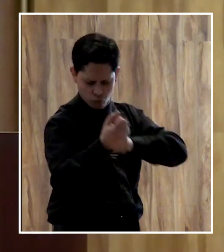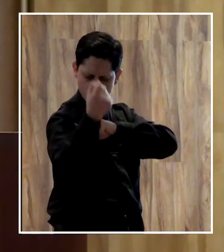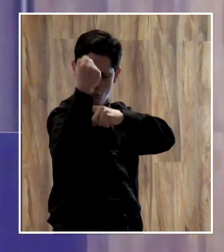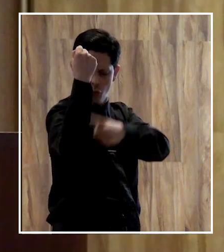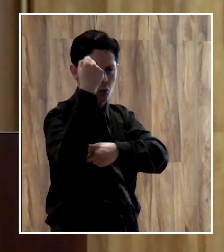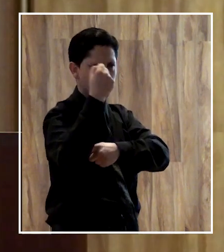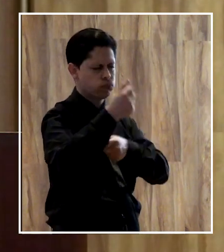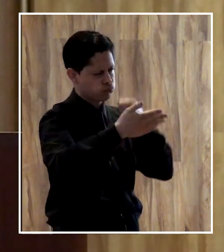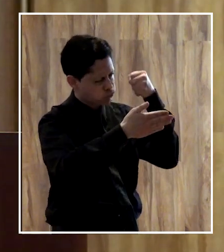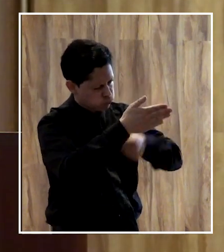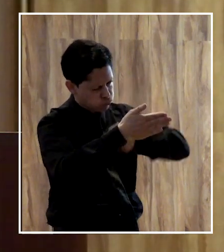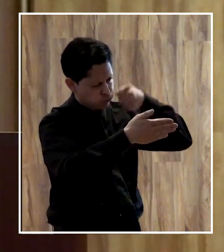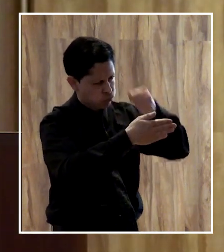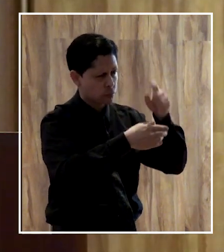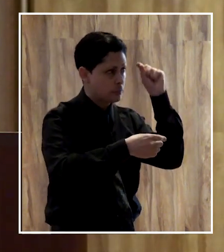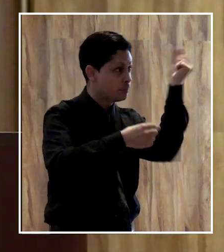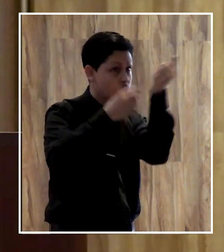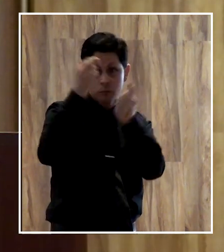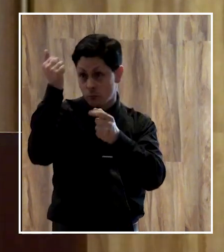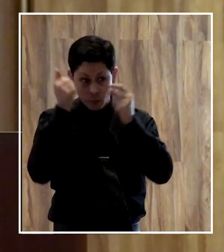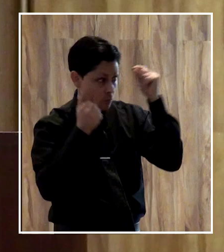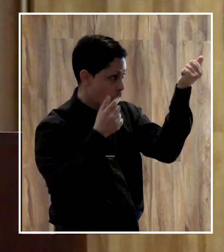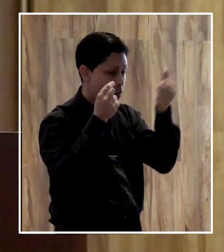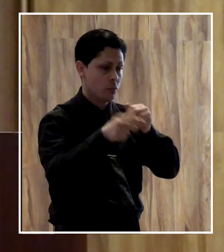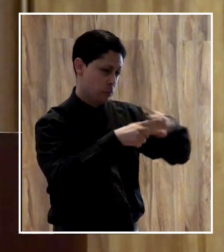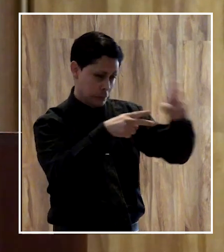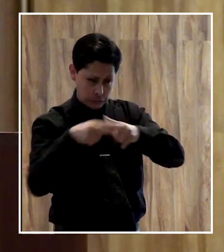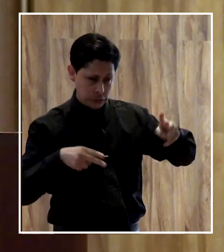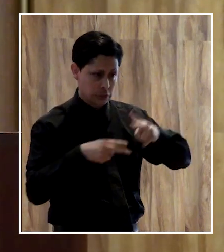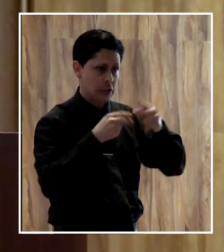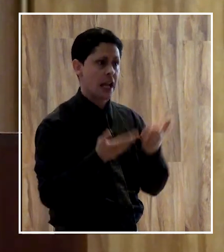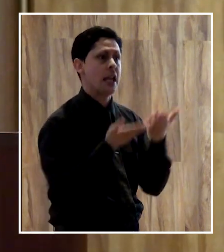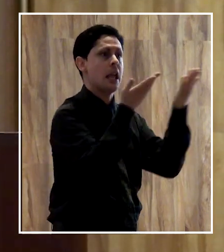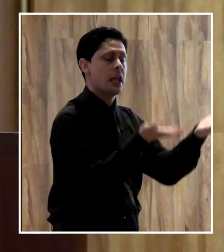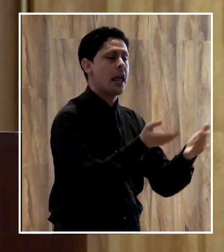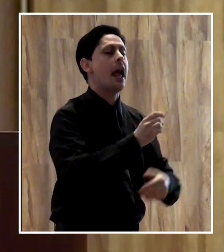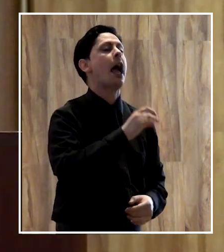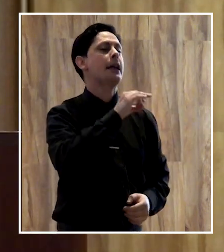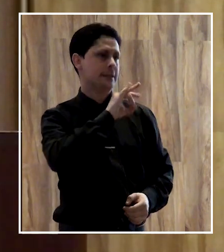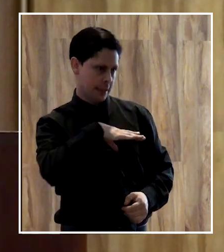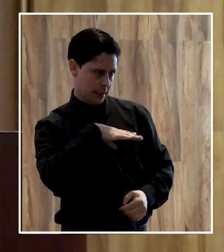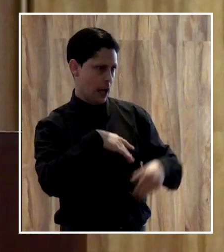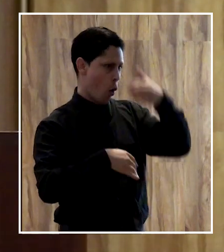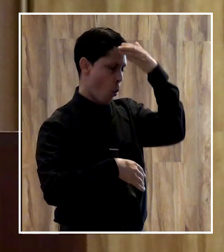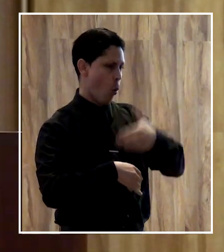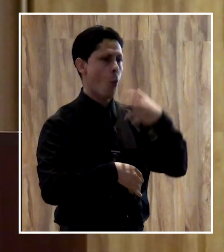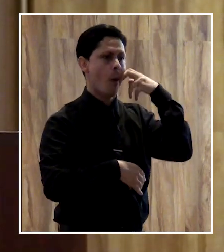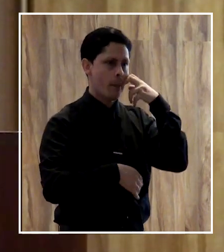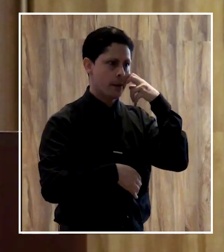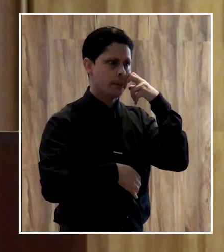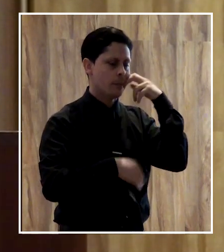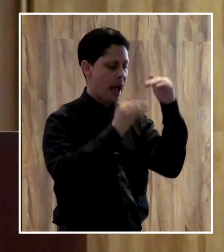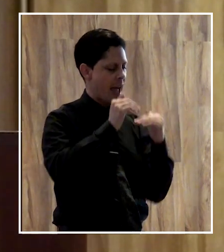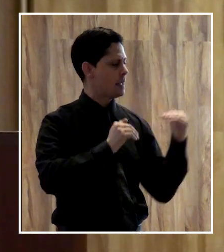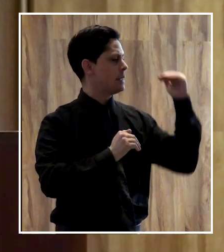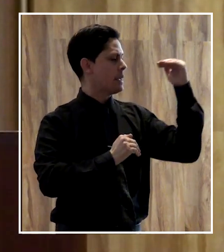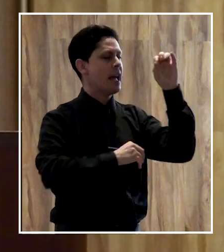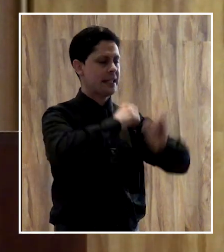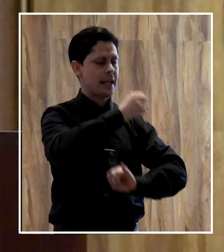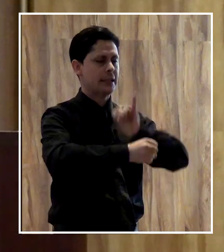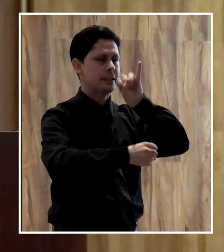sus méritos o sus sobresalientes acciones en beneficio del estudio de la nación chilena o de la humanidad han destacado a